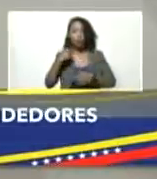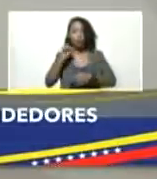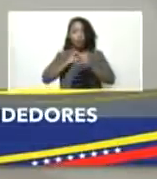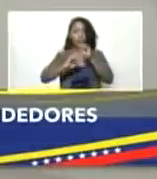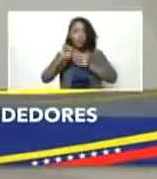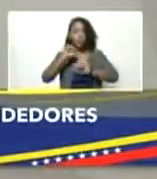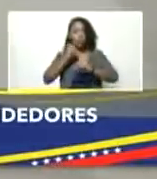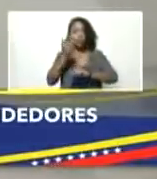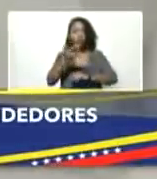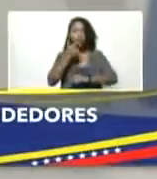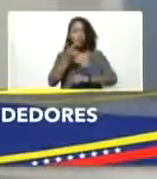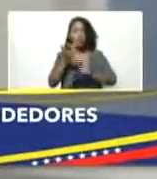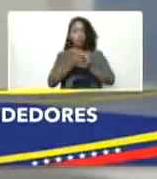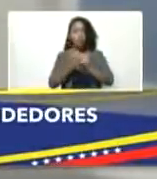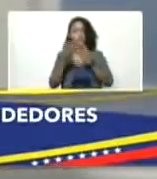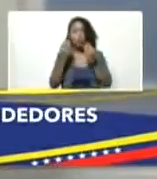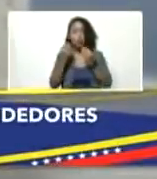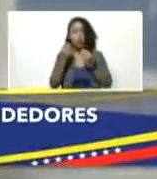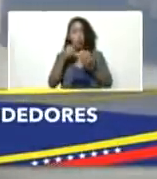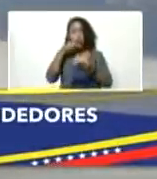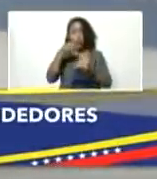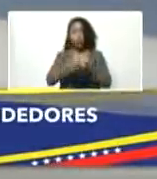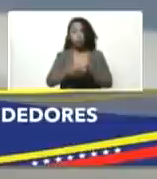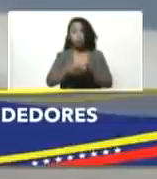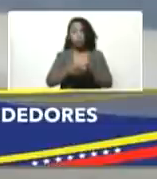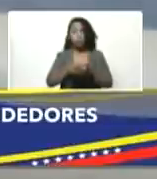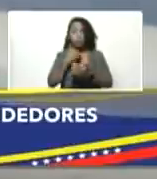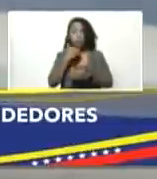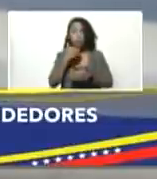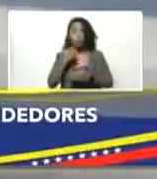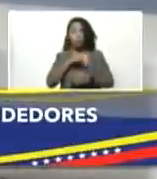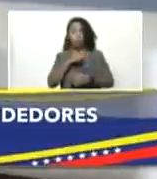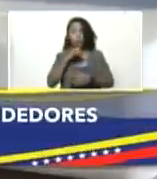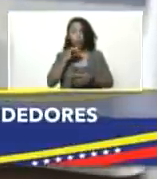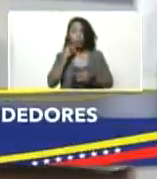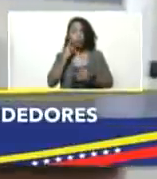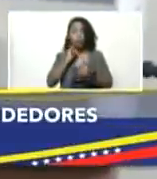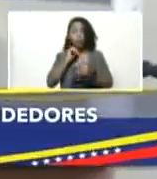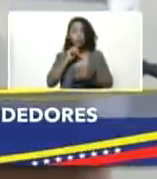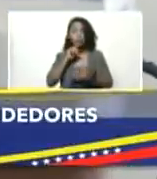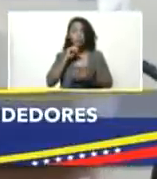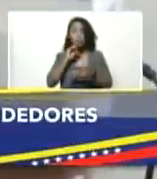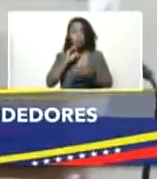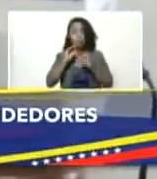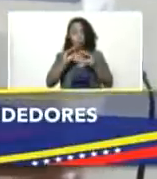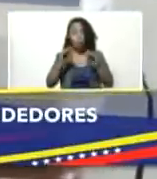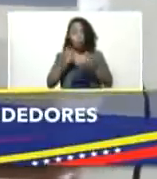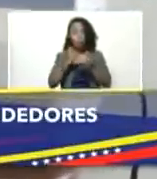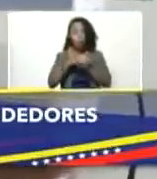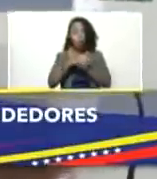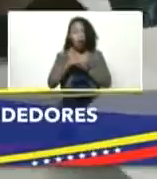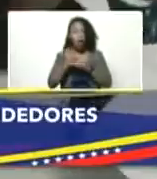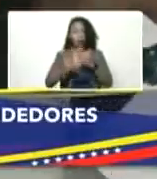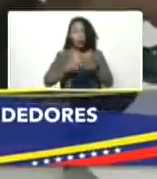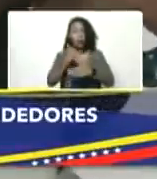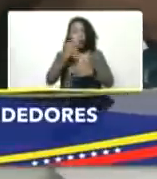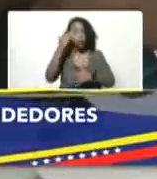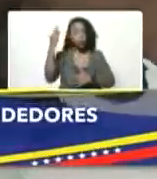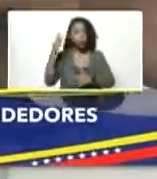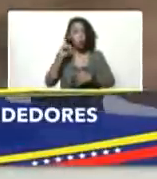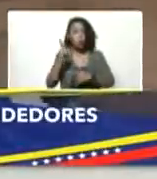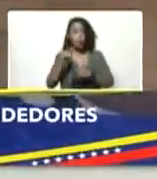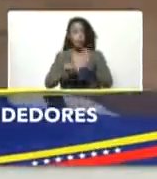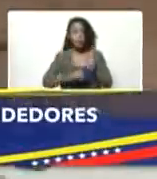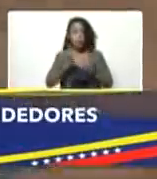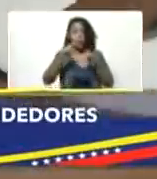dijo, lo que para muchos se puede llamar como un riesgo, nosotros lo llamamos un sueño y es un proyecto para desarrollar el país. En ese